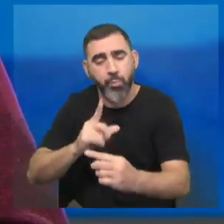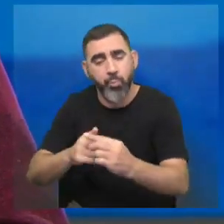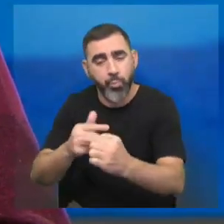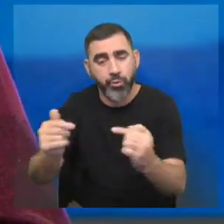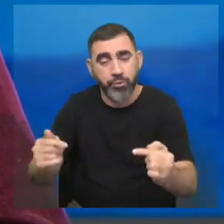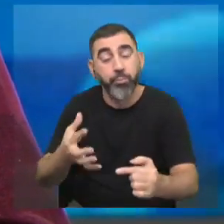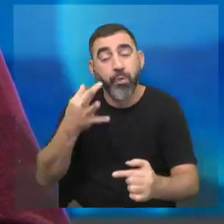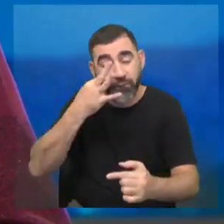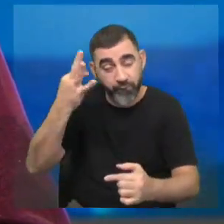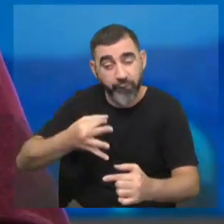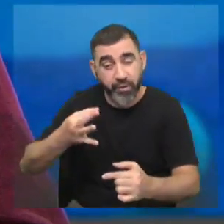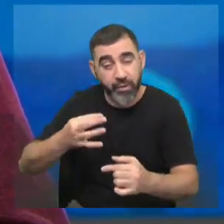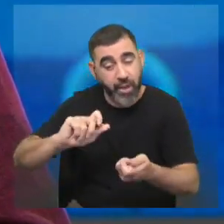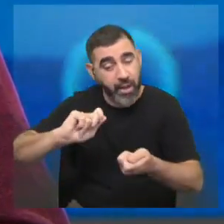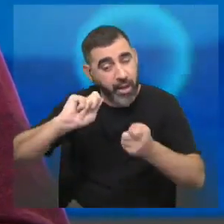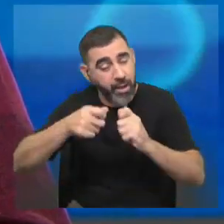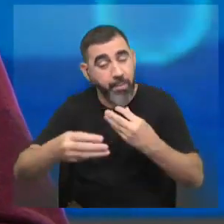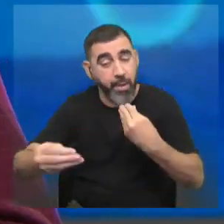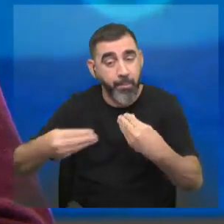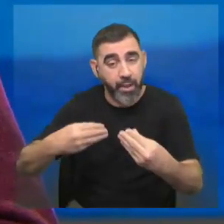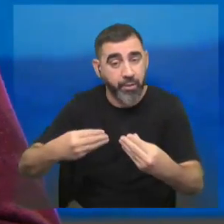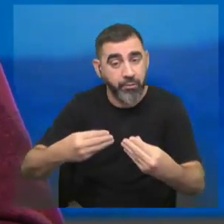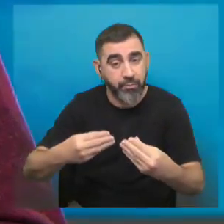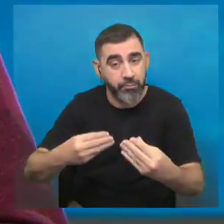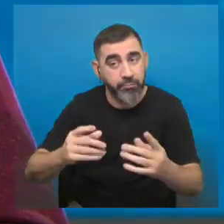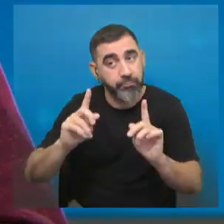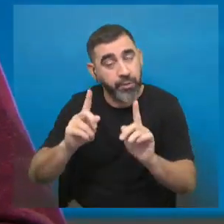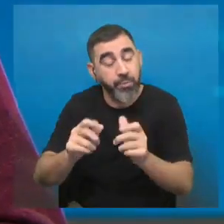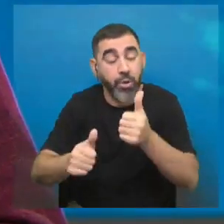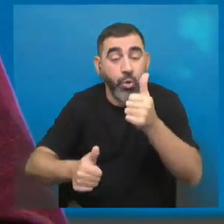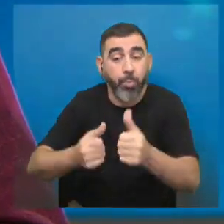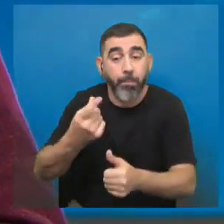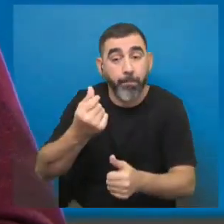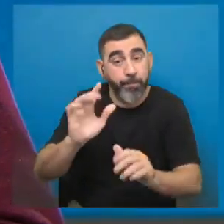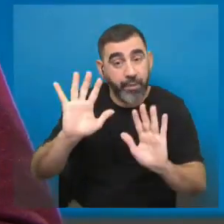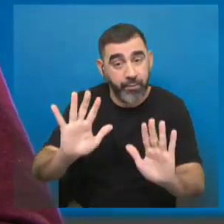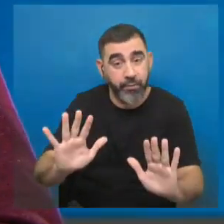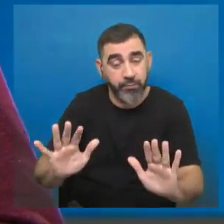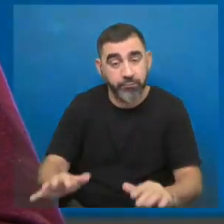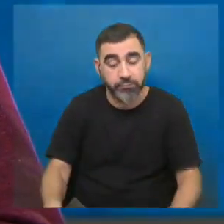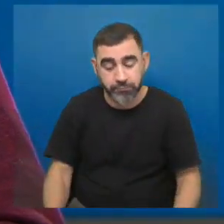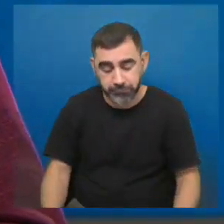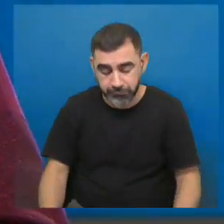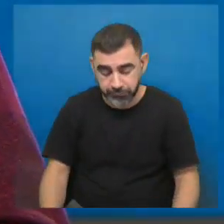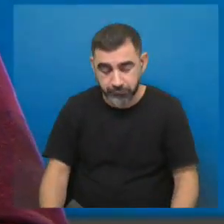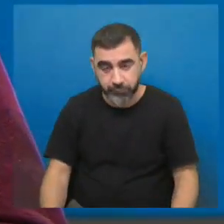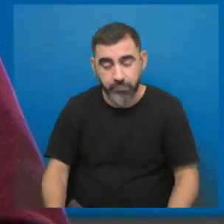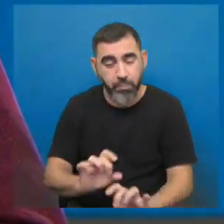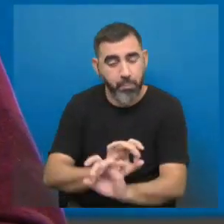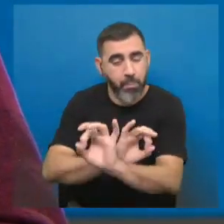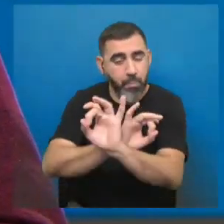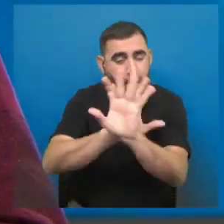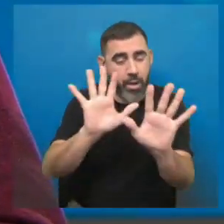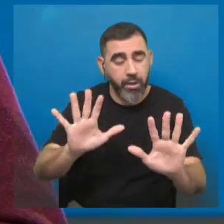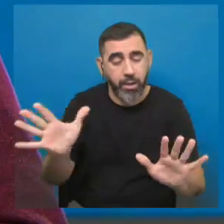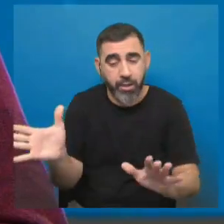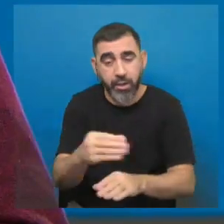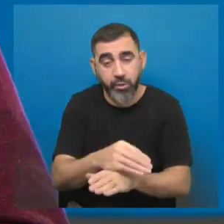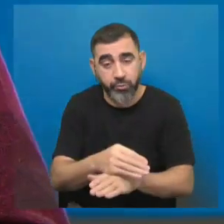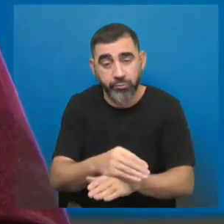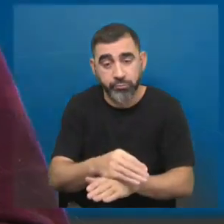ser usado en un combustible de un auto o en un camión, o la otra opción es desarmarlo